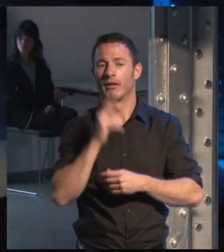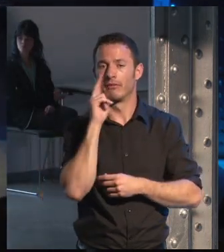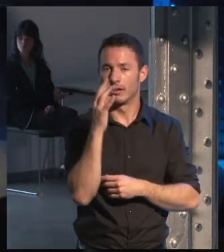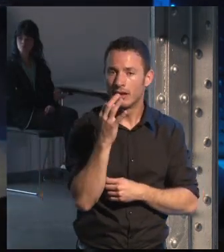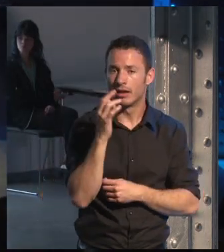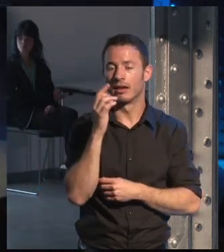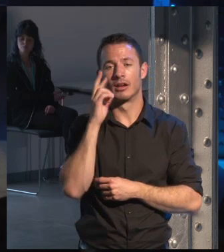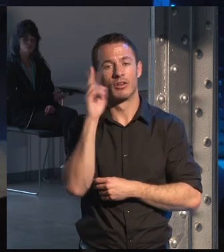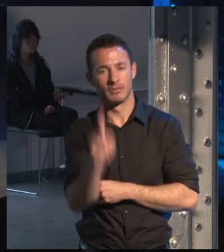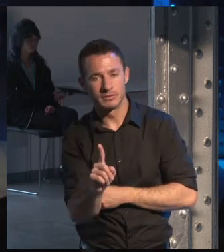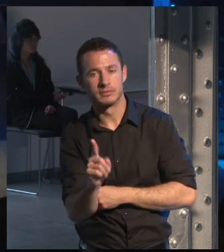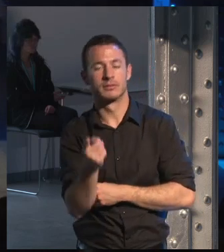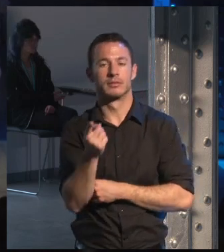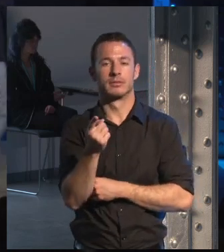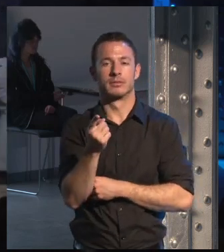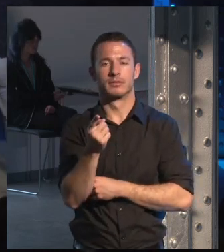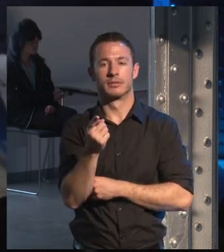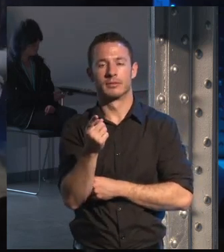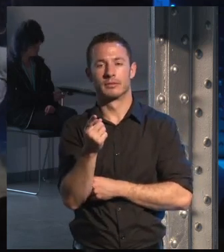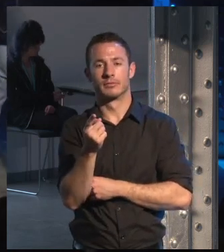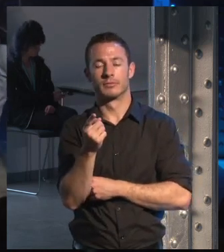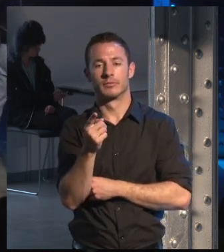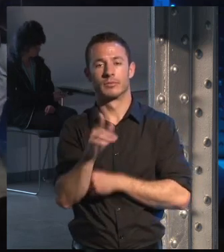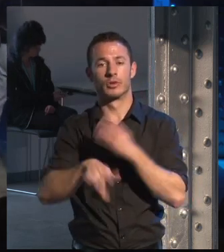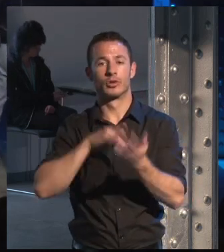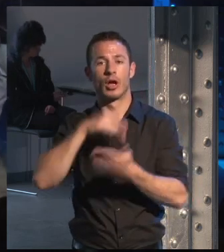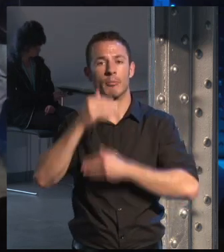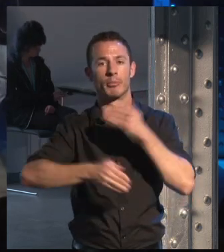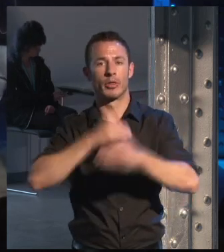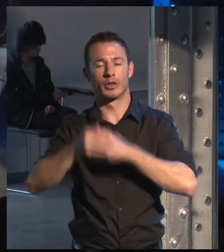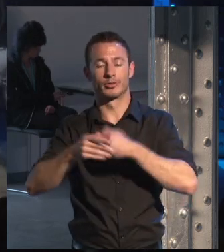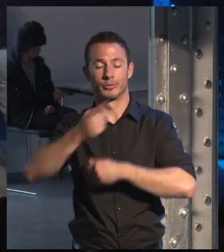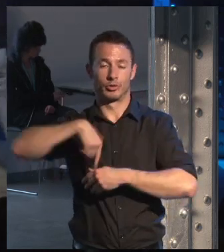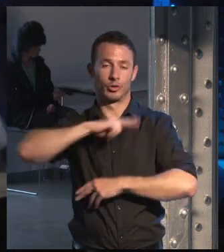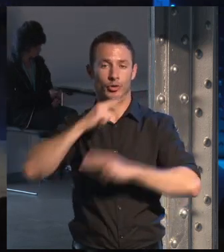visto, llego a un proceso de lo que nosotros llamamos